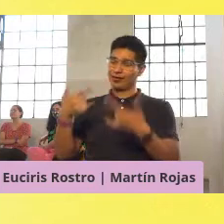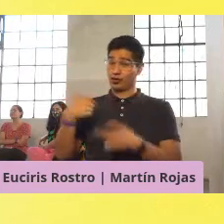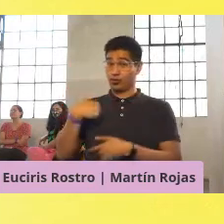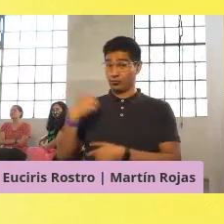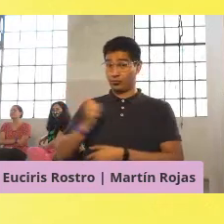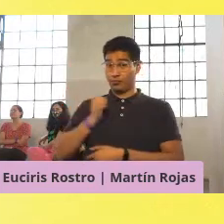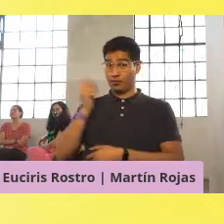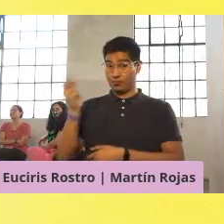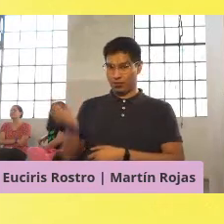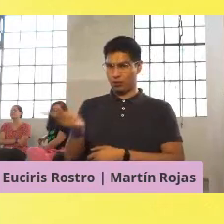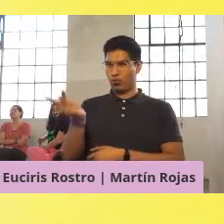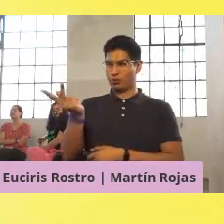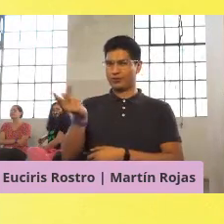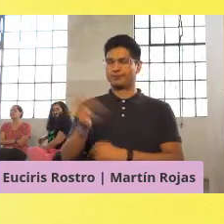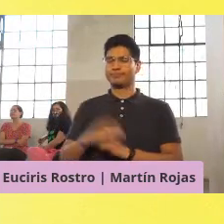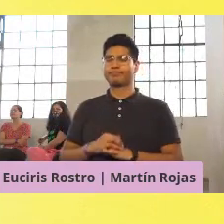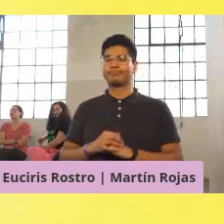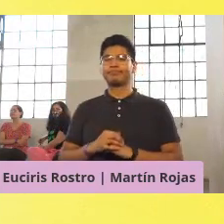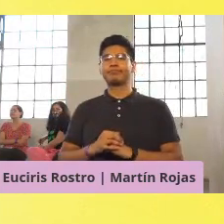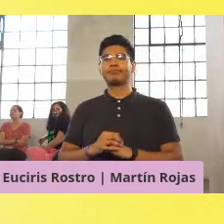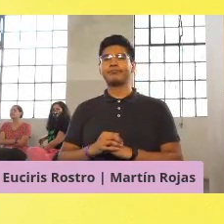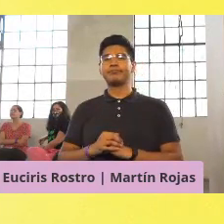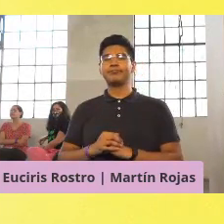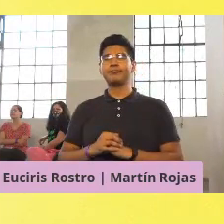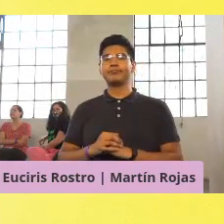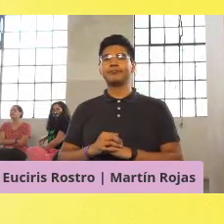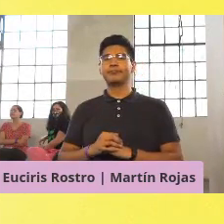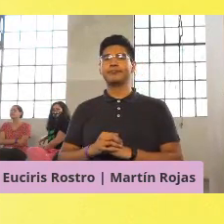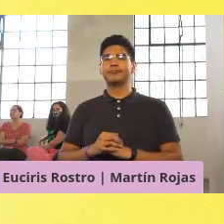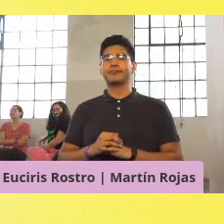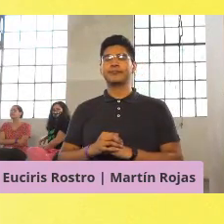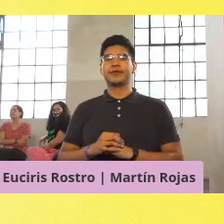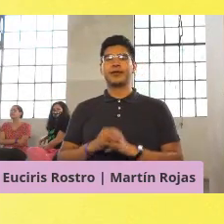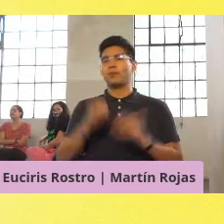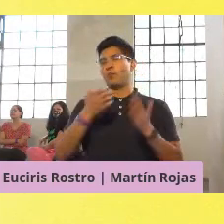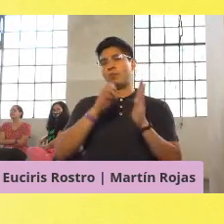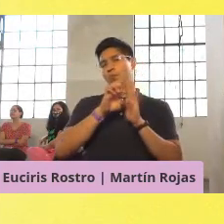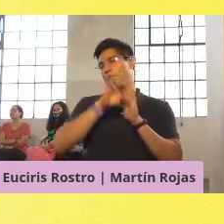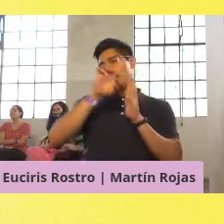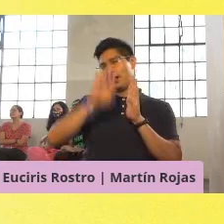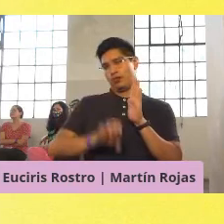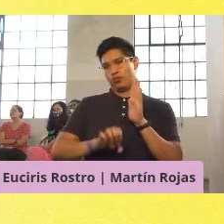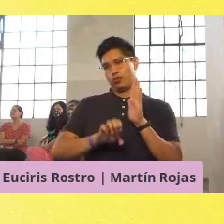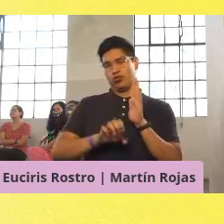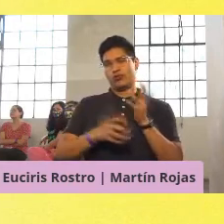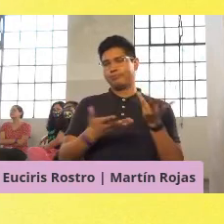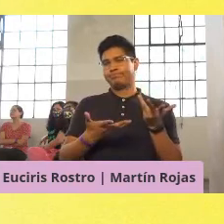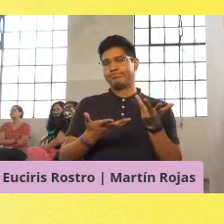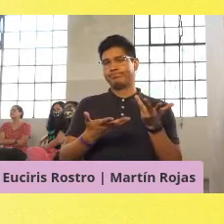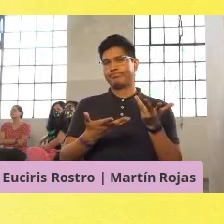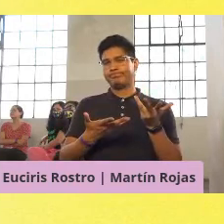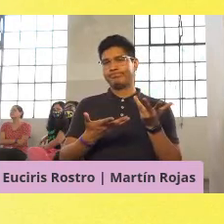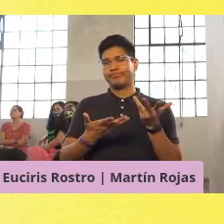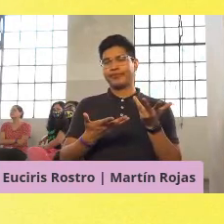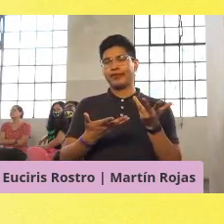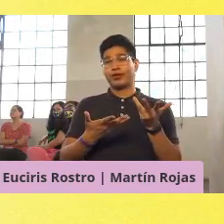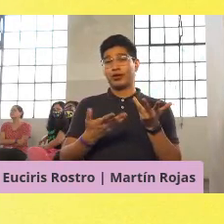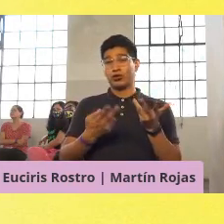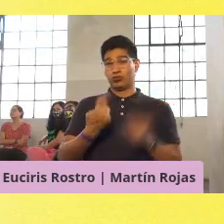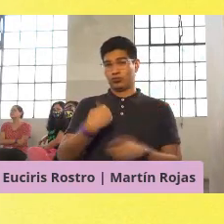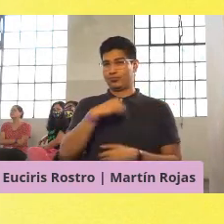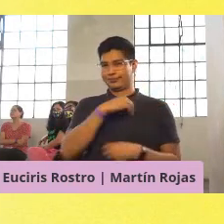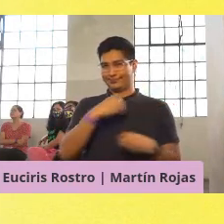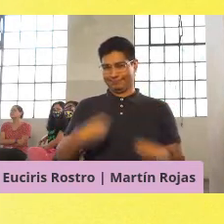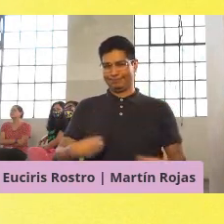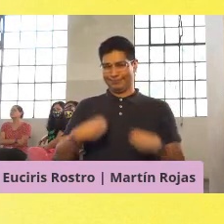esta línea de contrastes en la estructura que vivimos, cómo sus proyectos han podido acercarse y